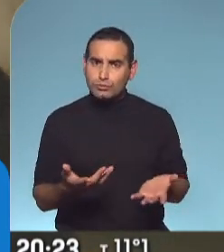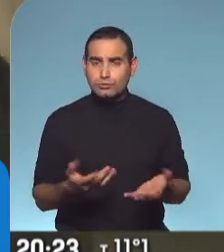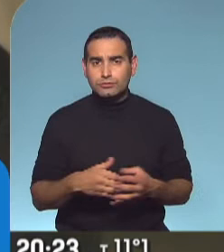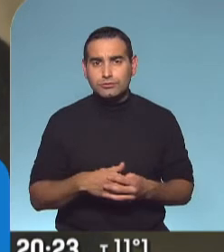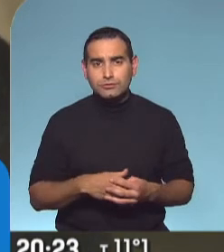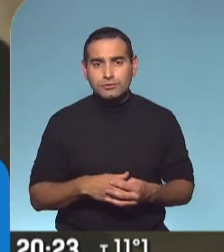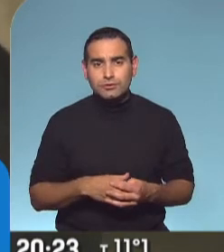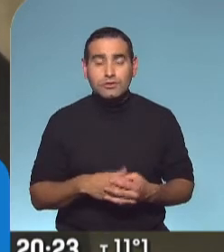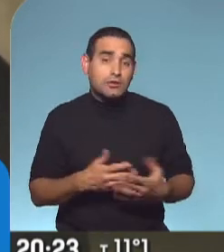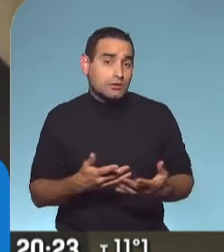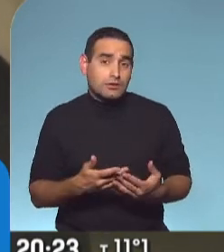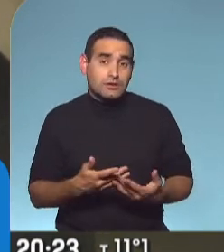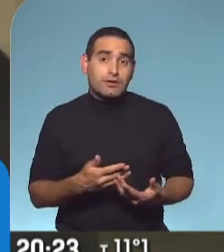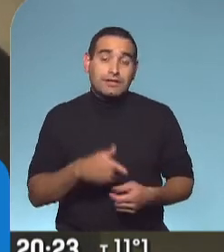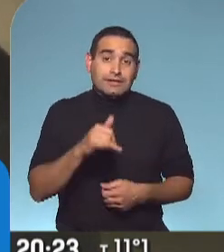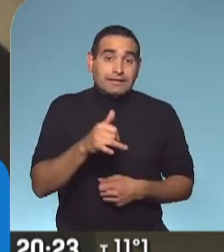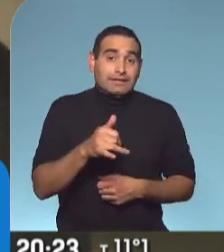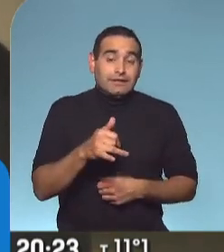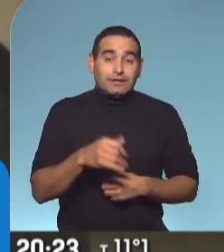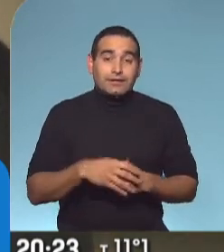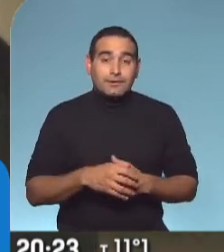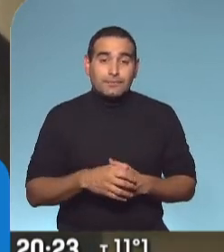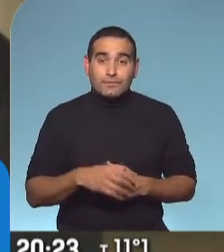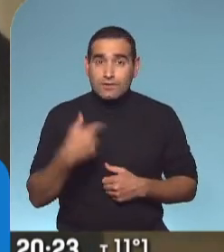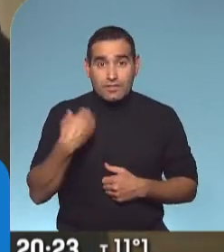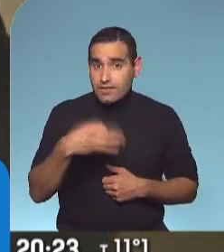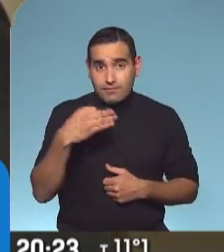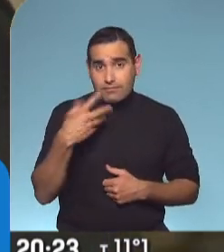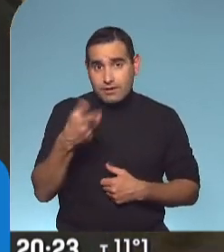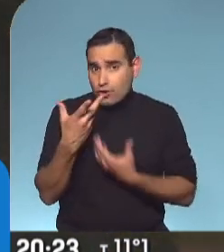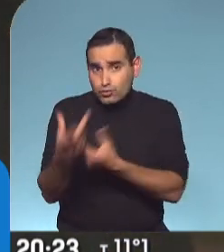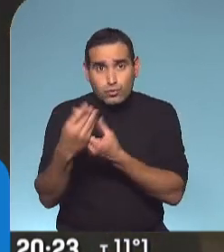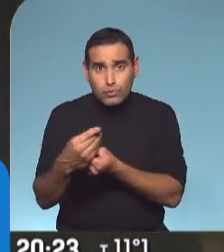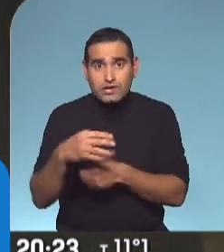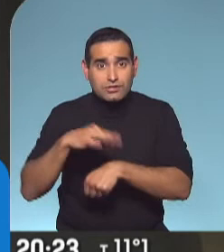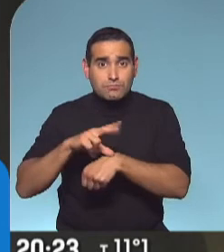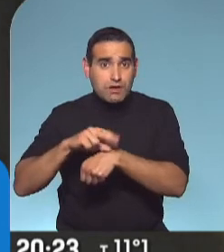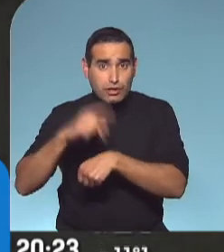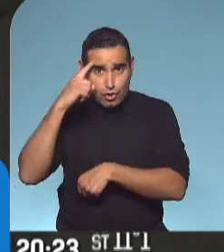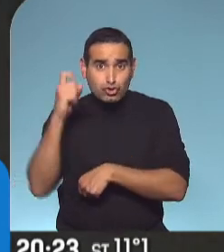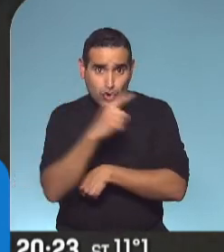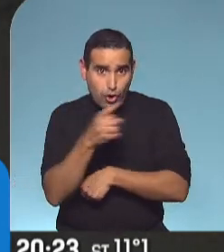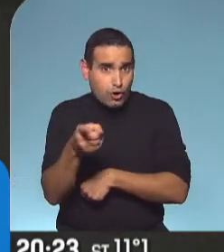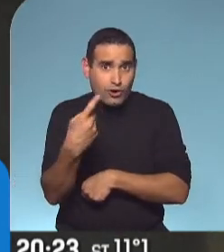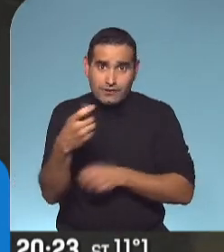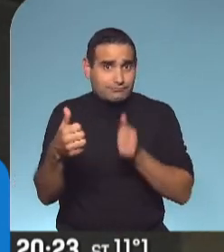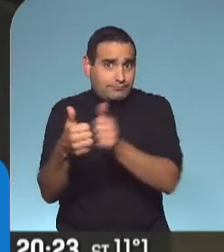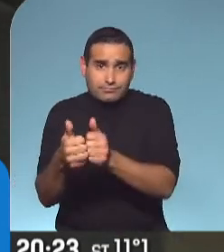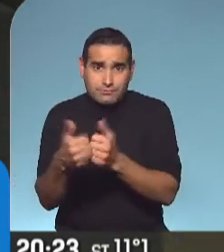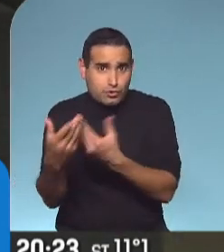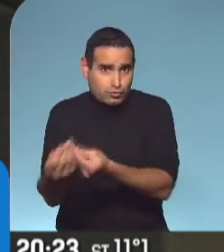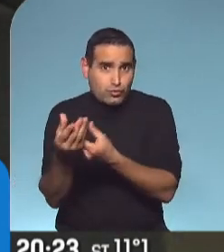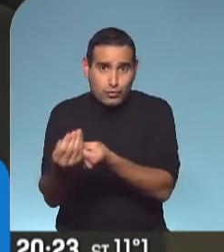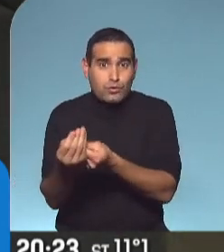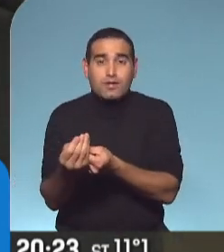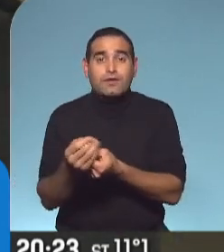transitar. Mira, la verdad que hubo que contenerlo psicológicamente. La CHA tiene un área de salud, en esa época, en ese momento